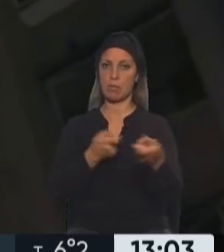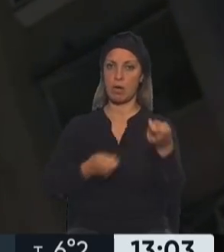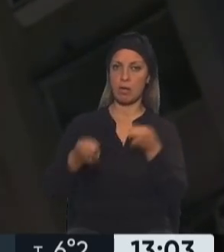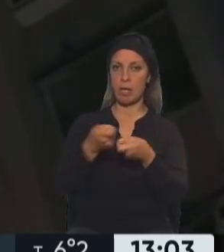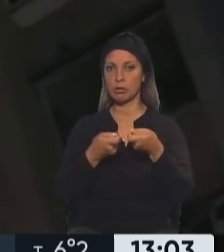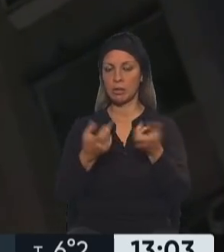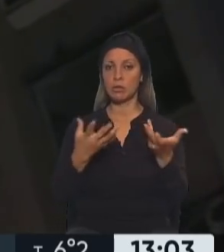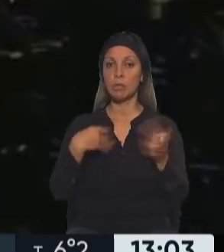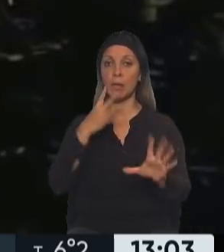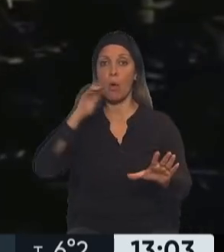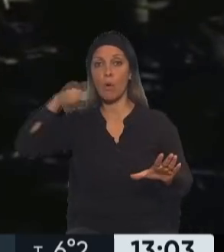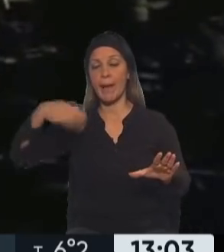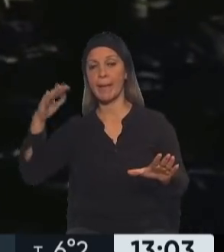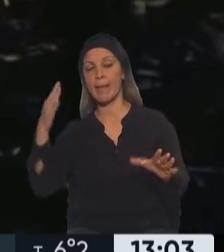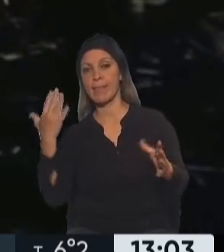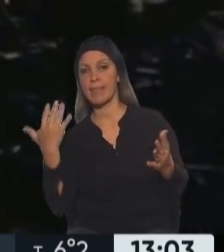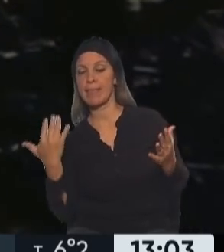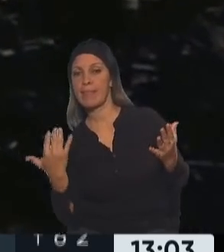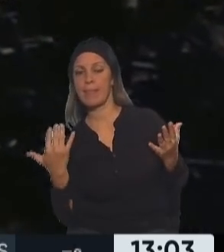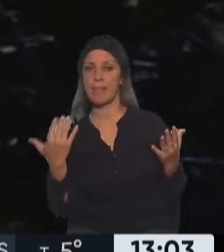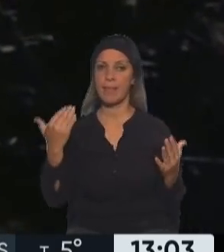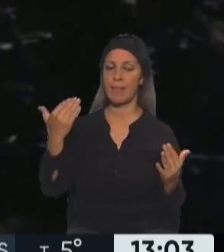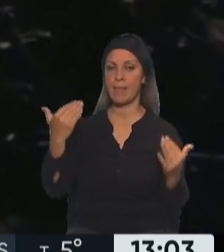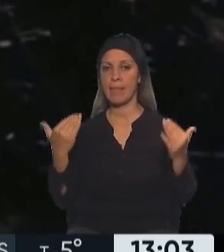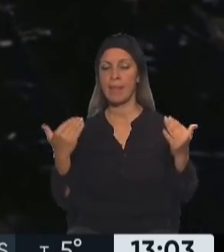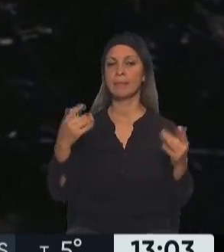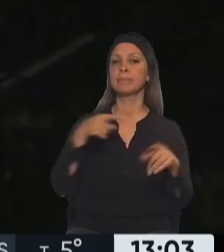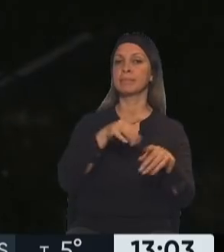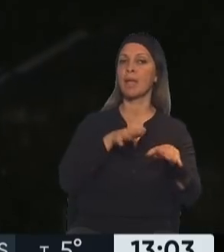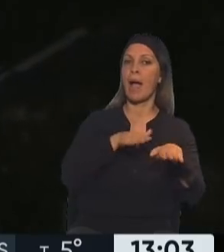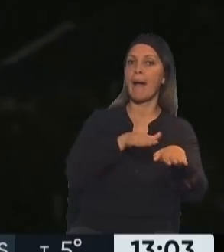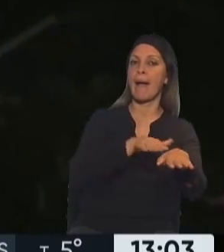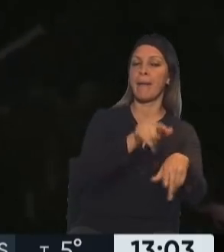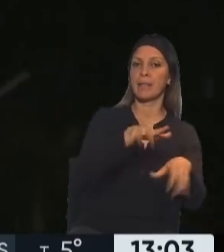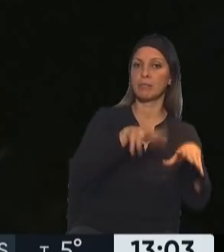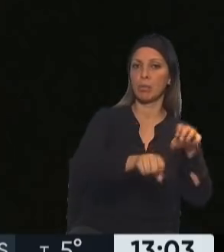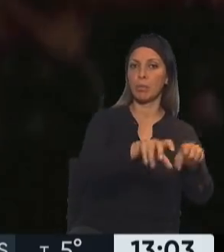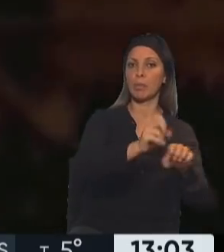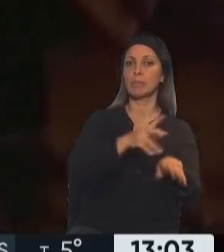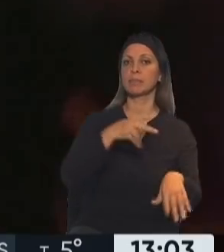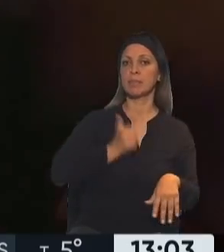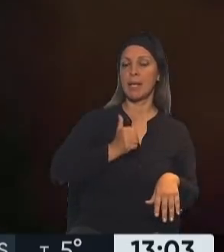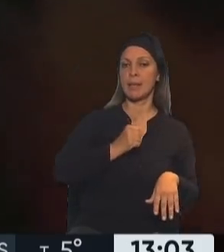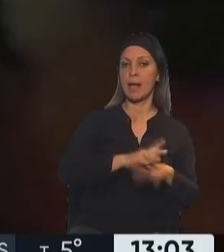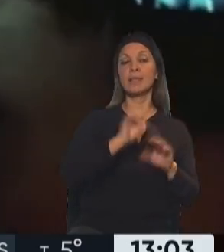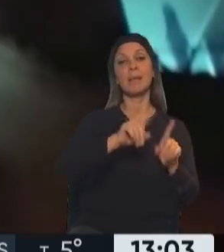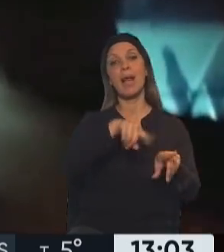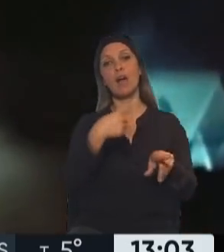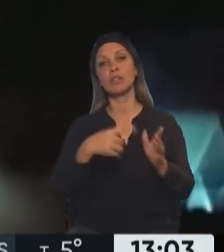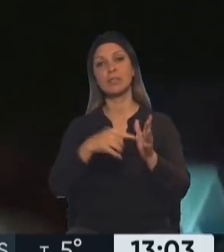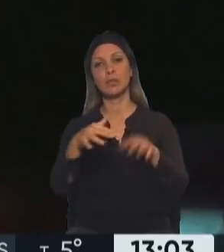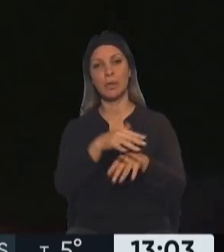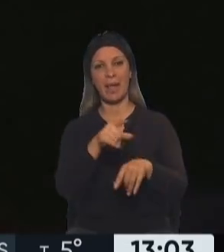muy debilitada Ucrania a raíz de este avance militar y también de un avance militar en la otra república autoproclamada que es